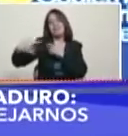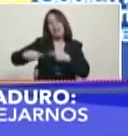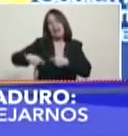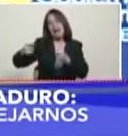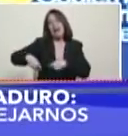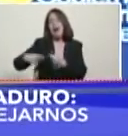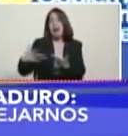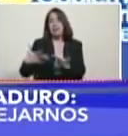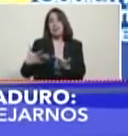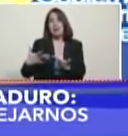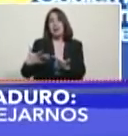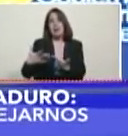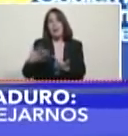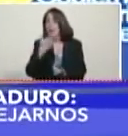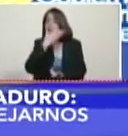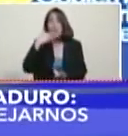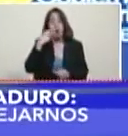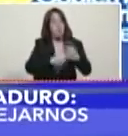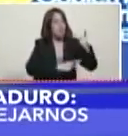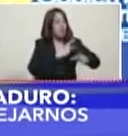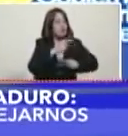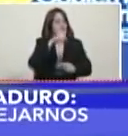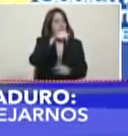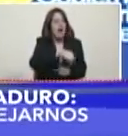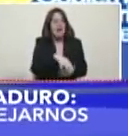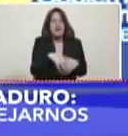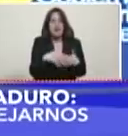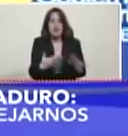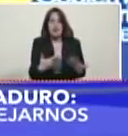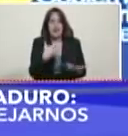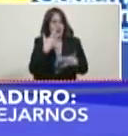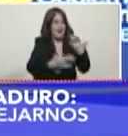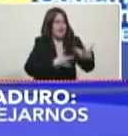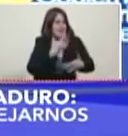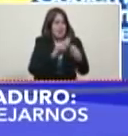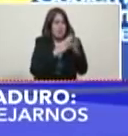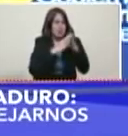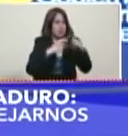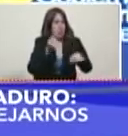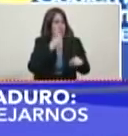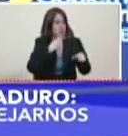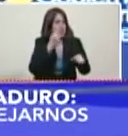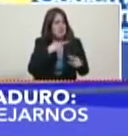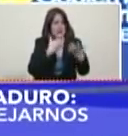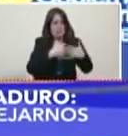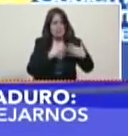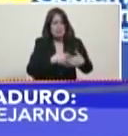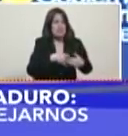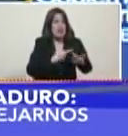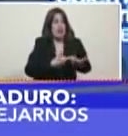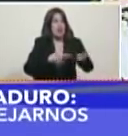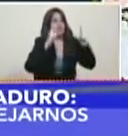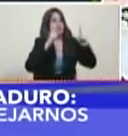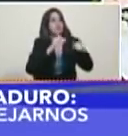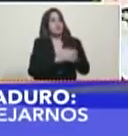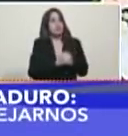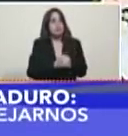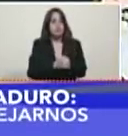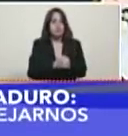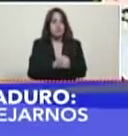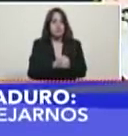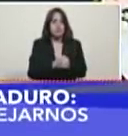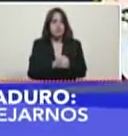Es un gran negocio. ¿Podemos crear los principios activos aquí? Muchos, liberarnos. Salvo aquello